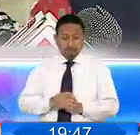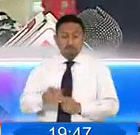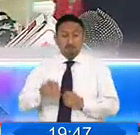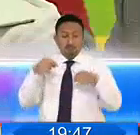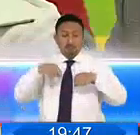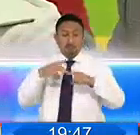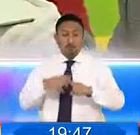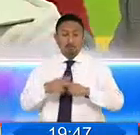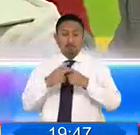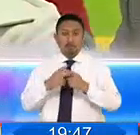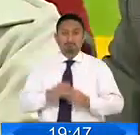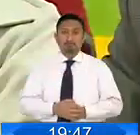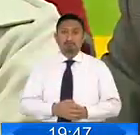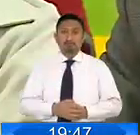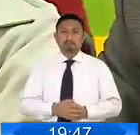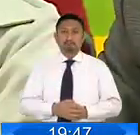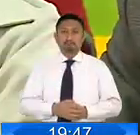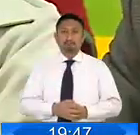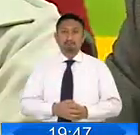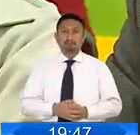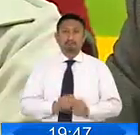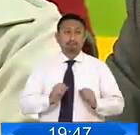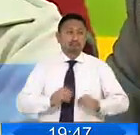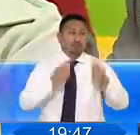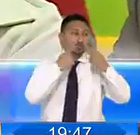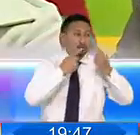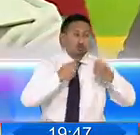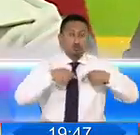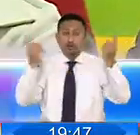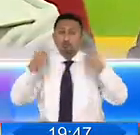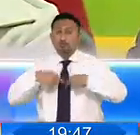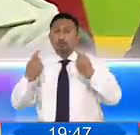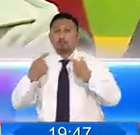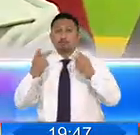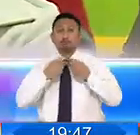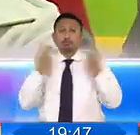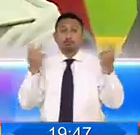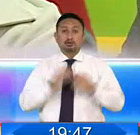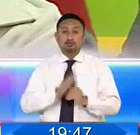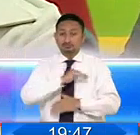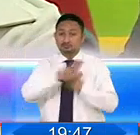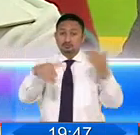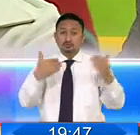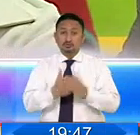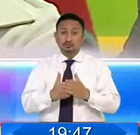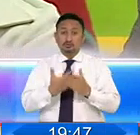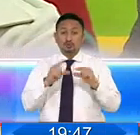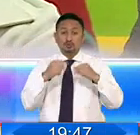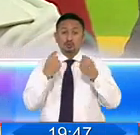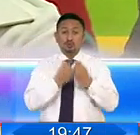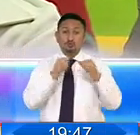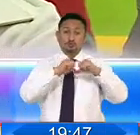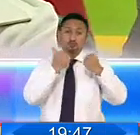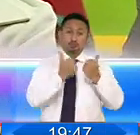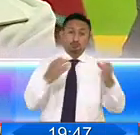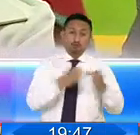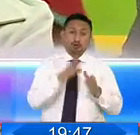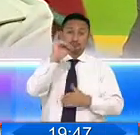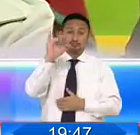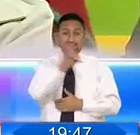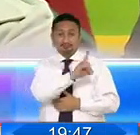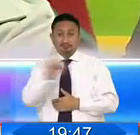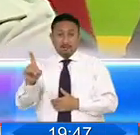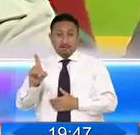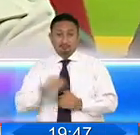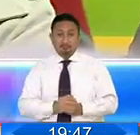honestidad en el país. Y hago ese anuncio público de toda la voluntad del bloque legislativo de Izquierda